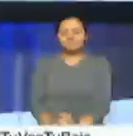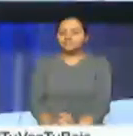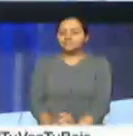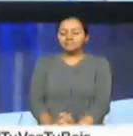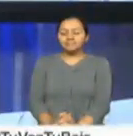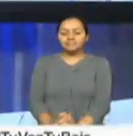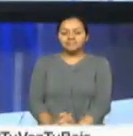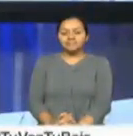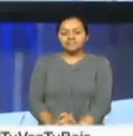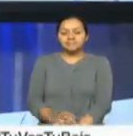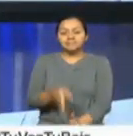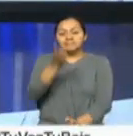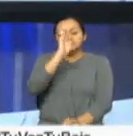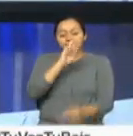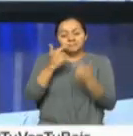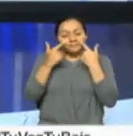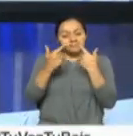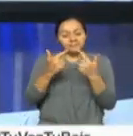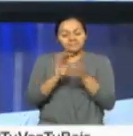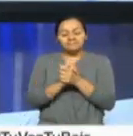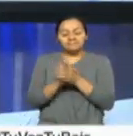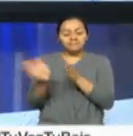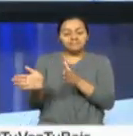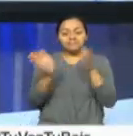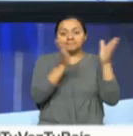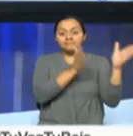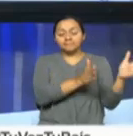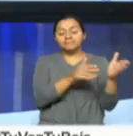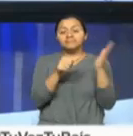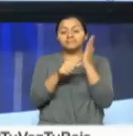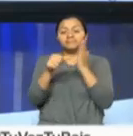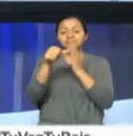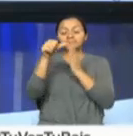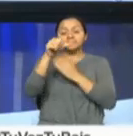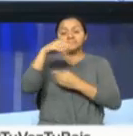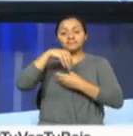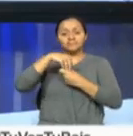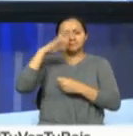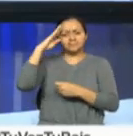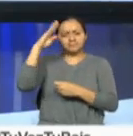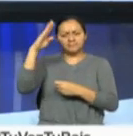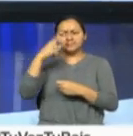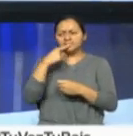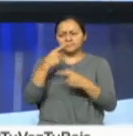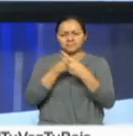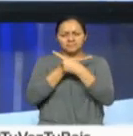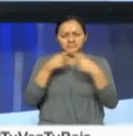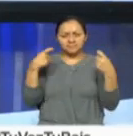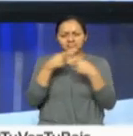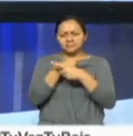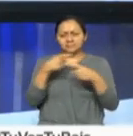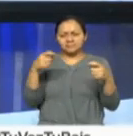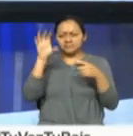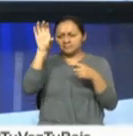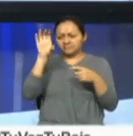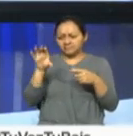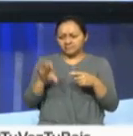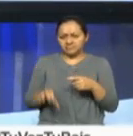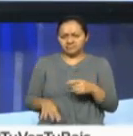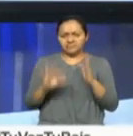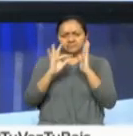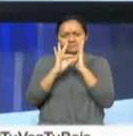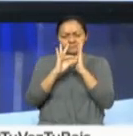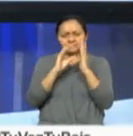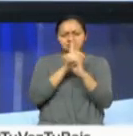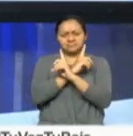Dios lo tenga en su gloria. En otro tema, el Ministerio del Interior rechazó los falsos comunicados que han circulado en redes sociales,